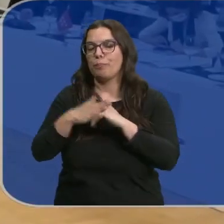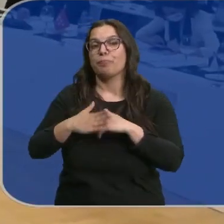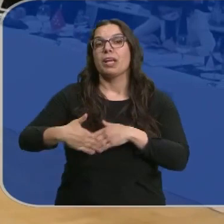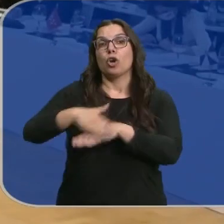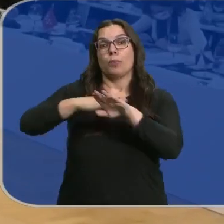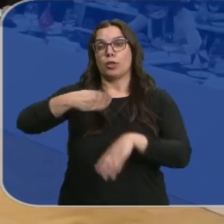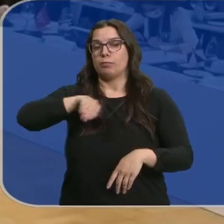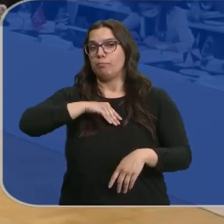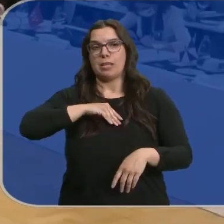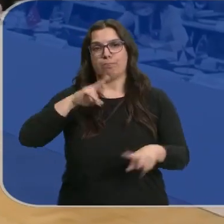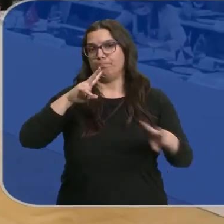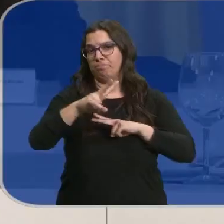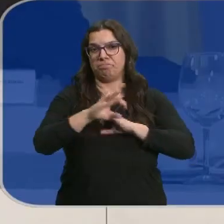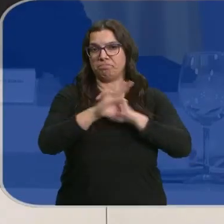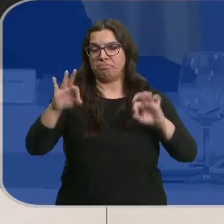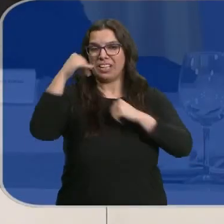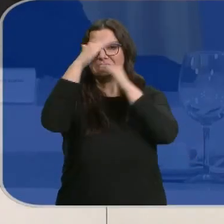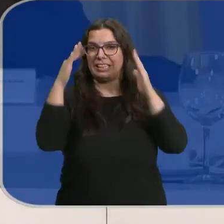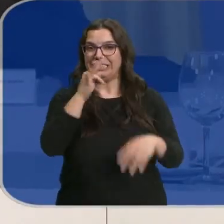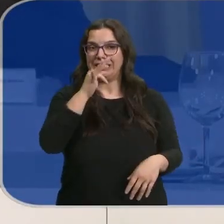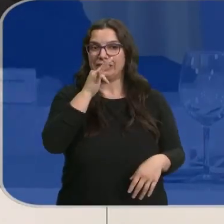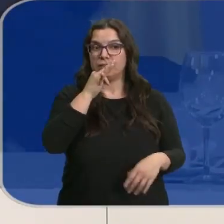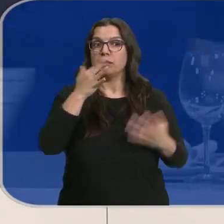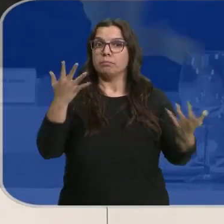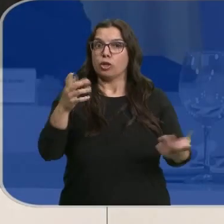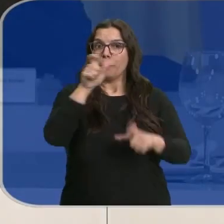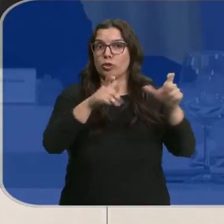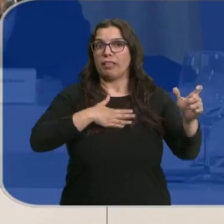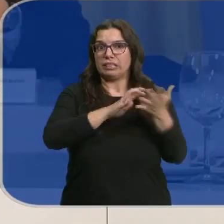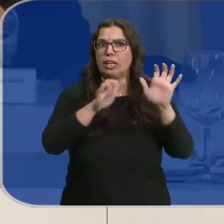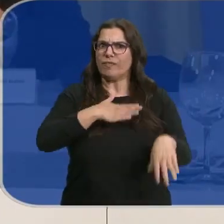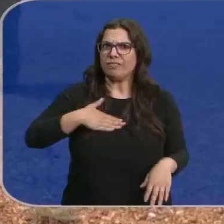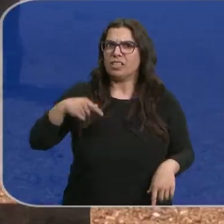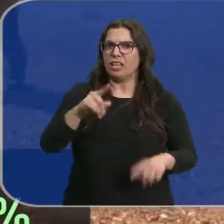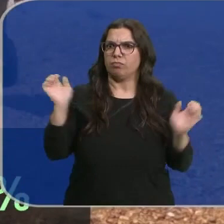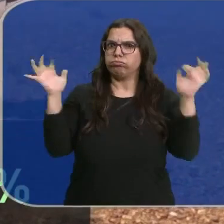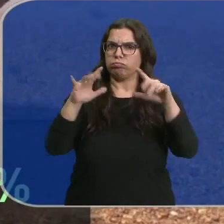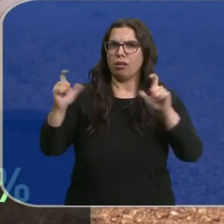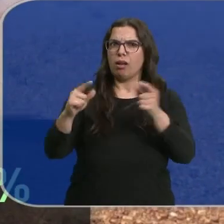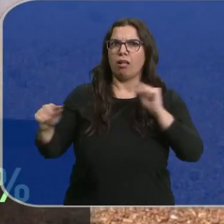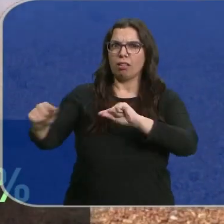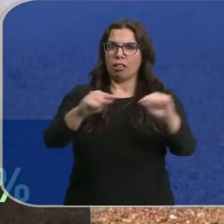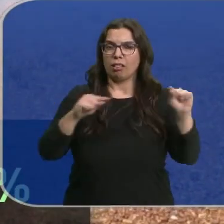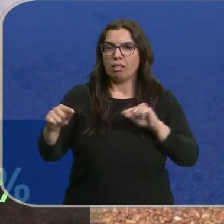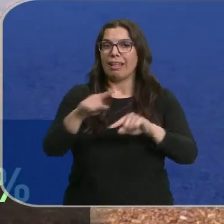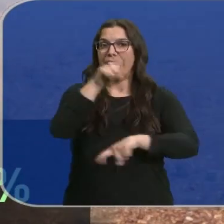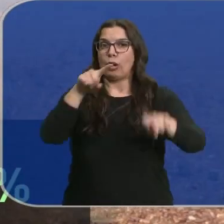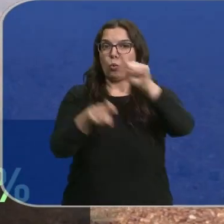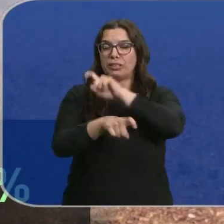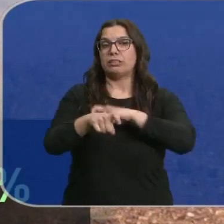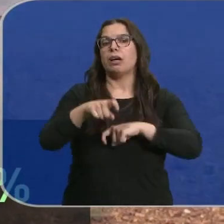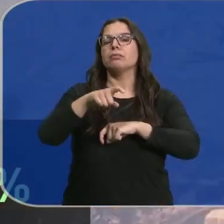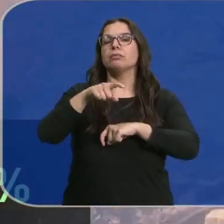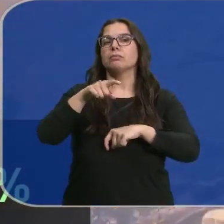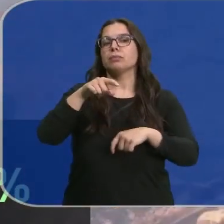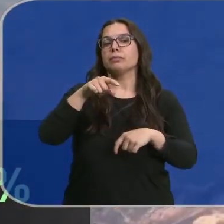gobierno central no ha atendido aún a esta petición que tendría buena acogida entre los castellanos y leoneses. Según una encuesta de Sigma 2 para Castilla y